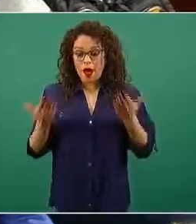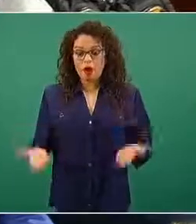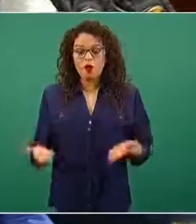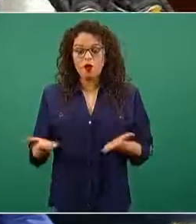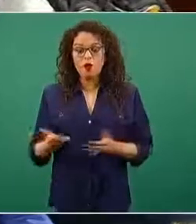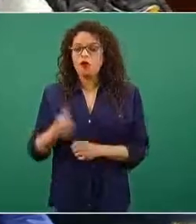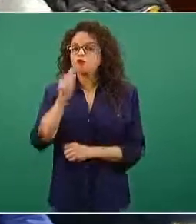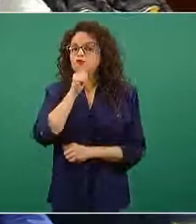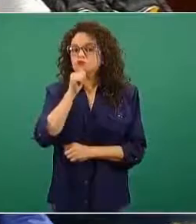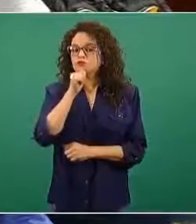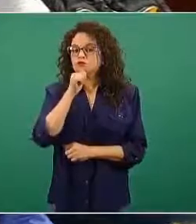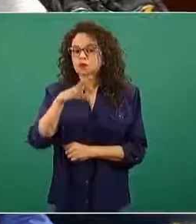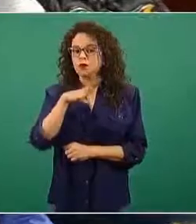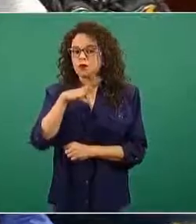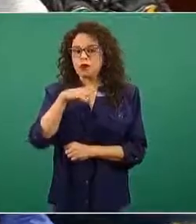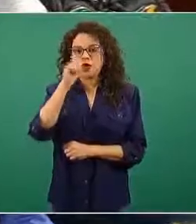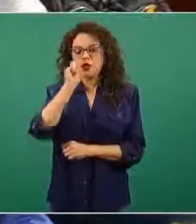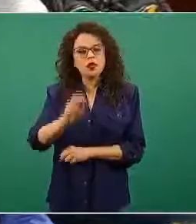hay resultados